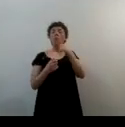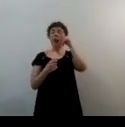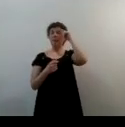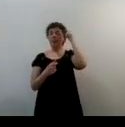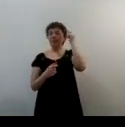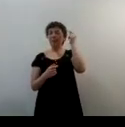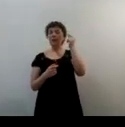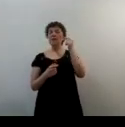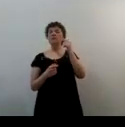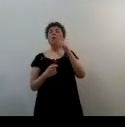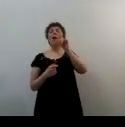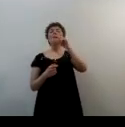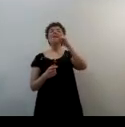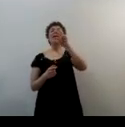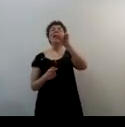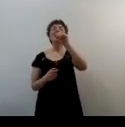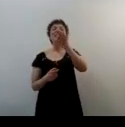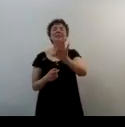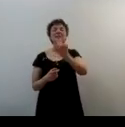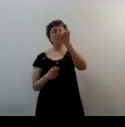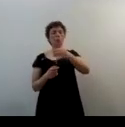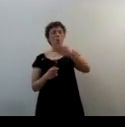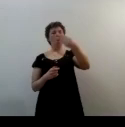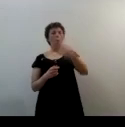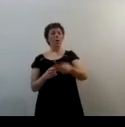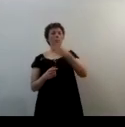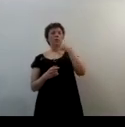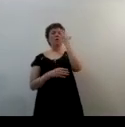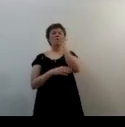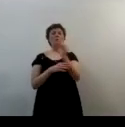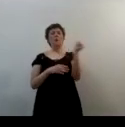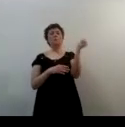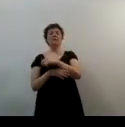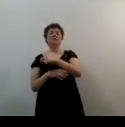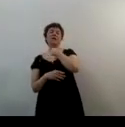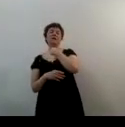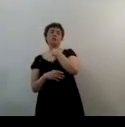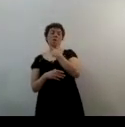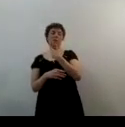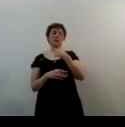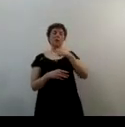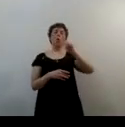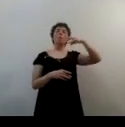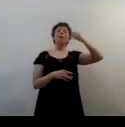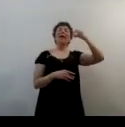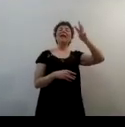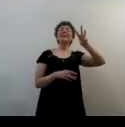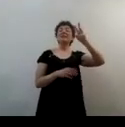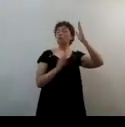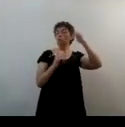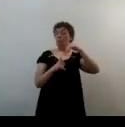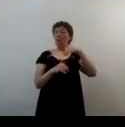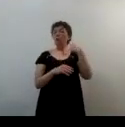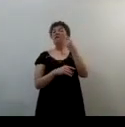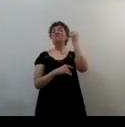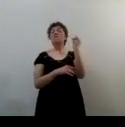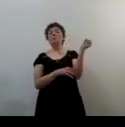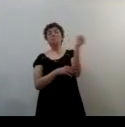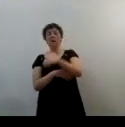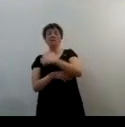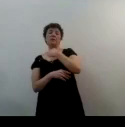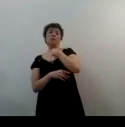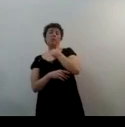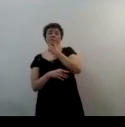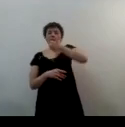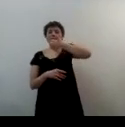también son muy, muy buenos porque tienen más fibra que las nueces. No tienen omega 3, pero tienen más fibra que las nueces. Entonces,